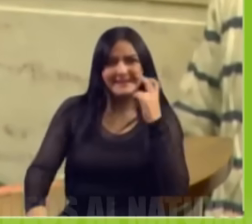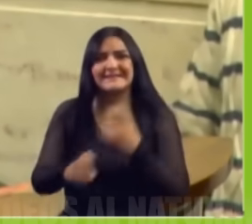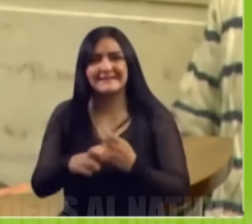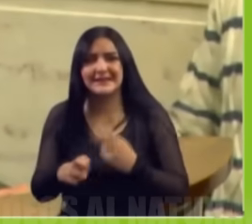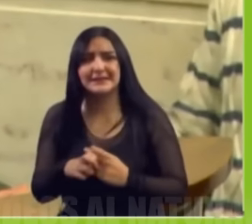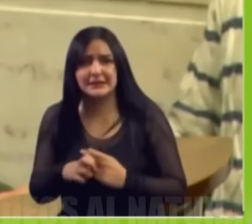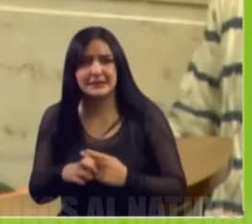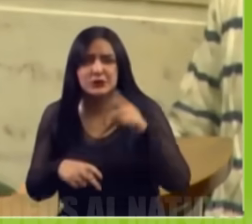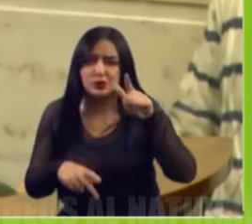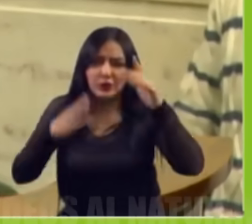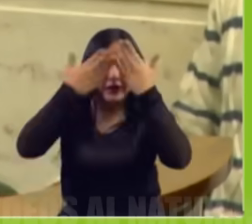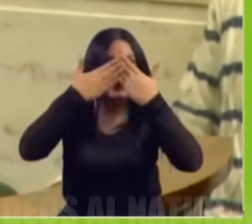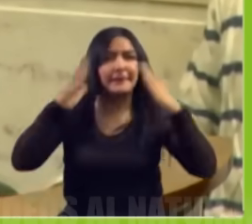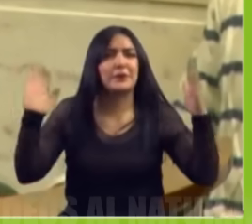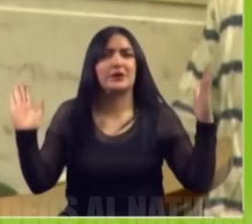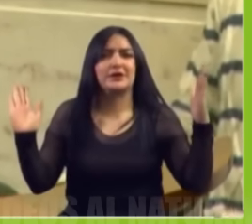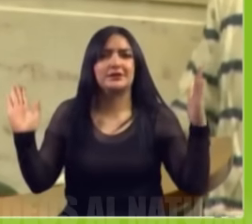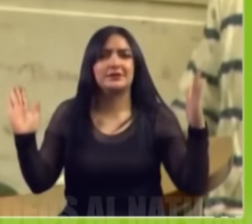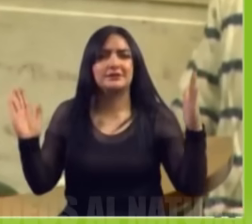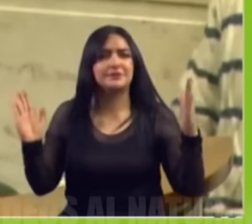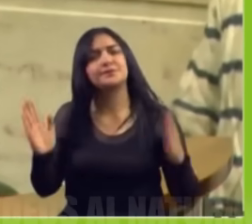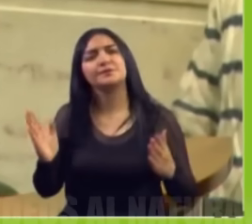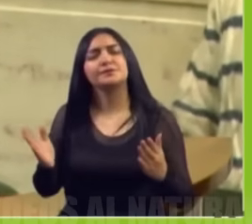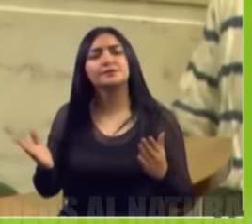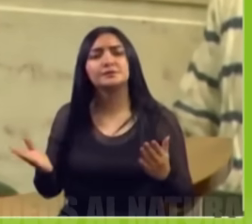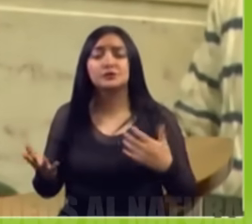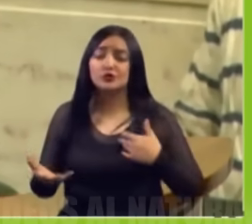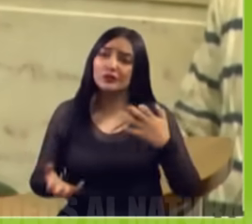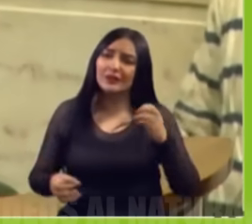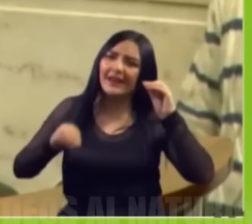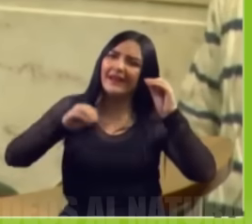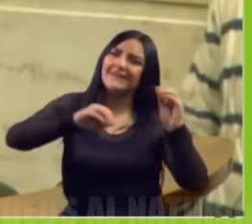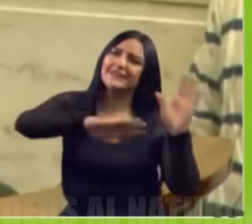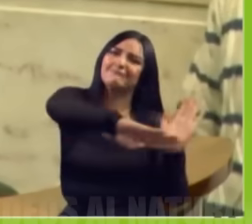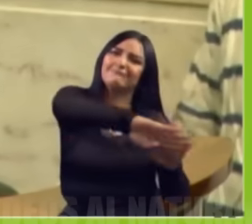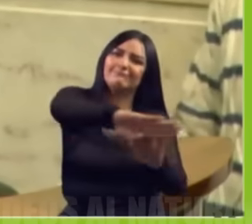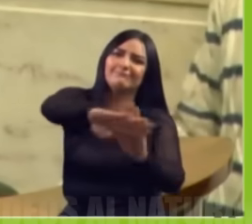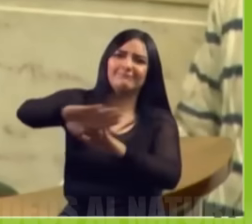la democracia. Pero quiero advertir